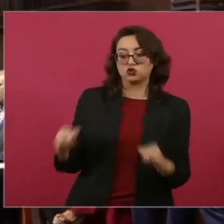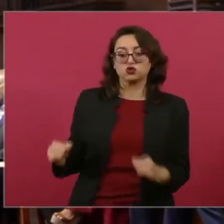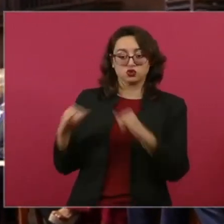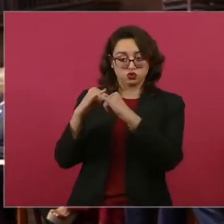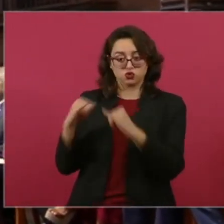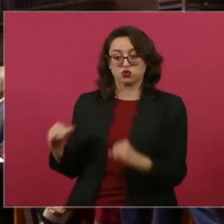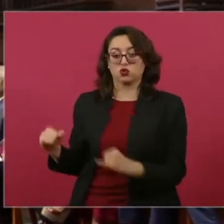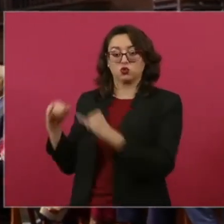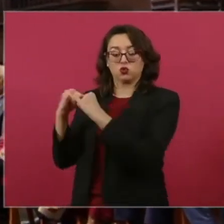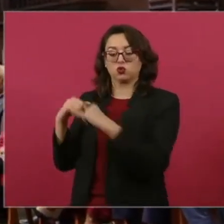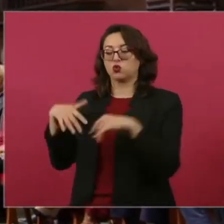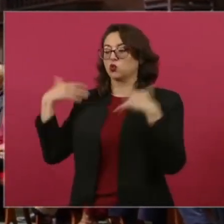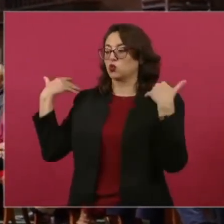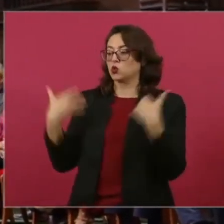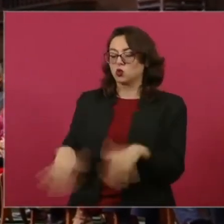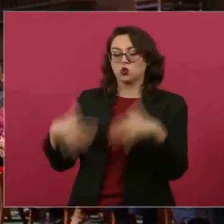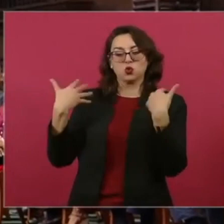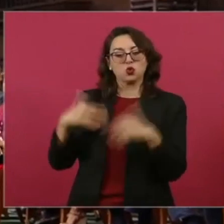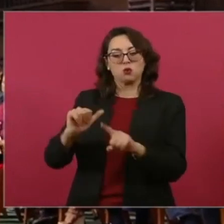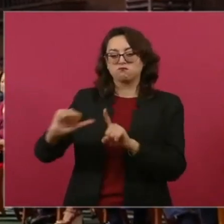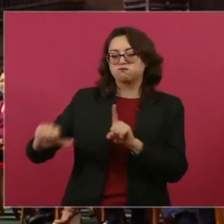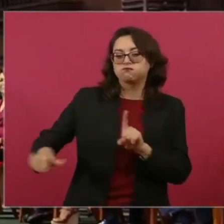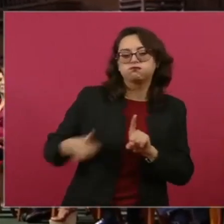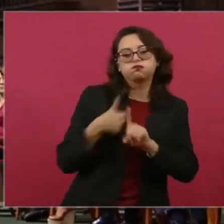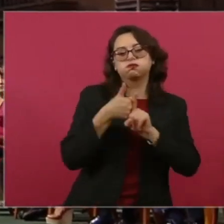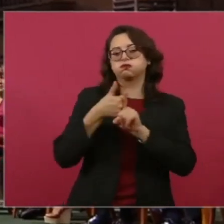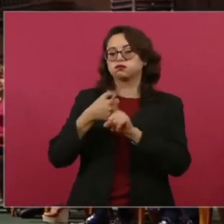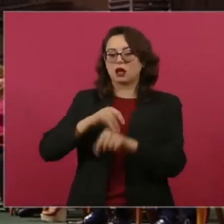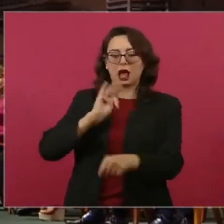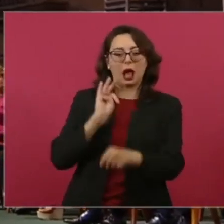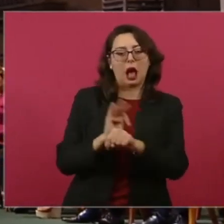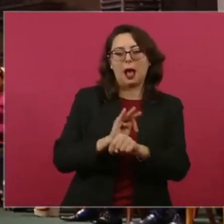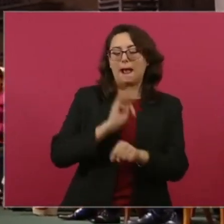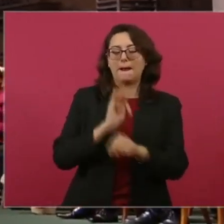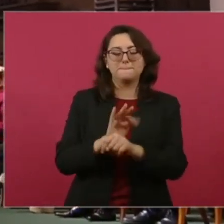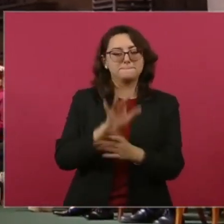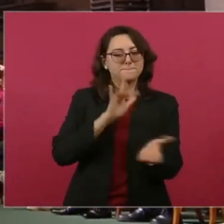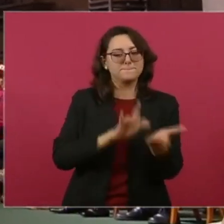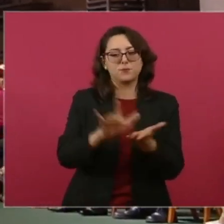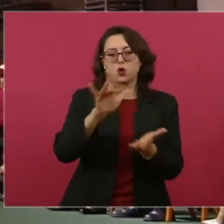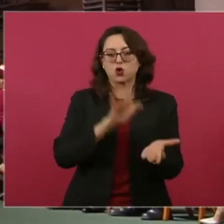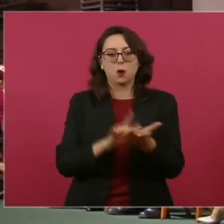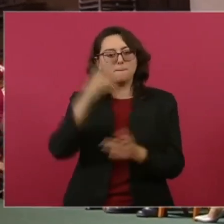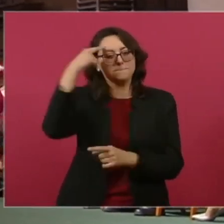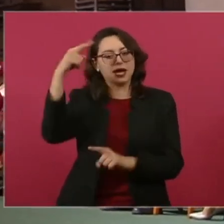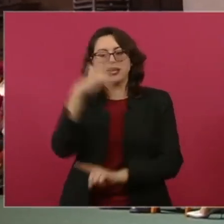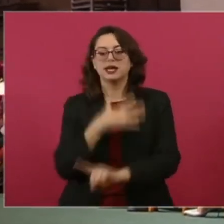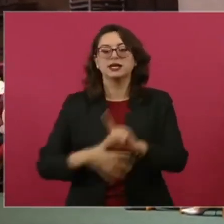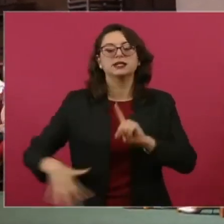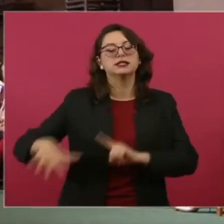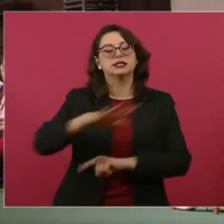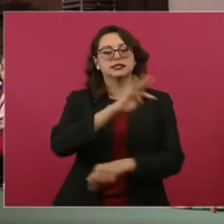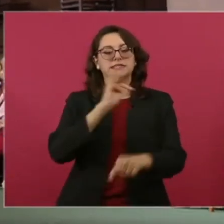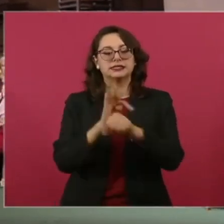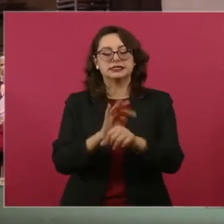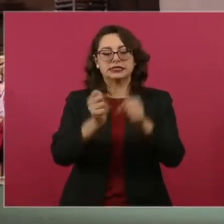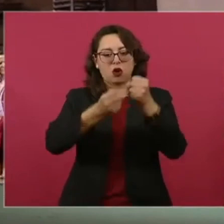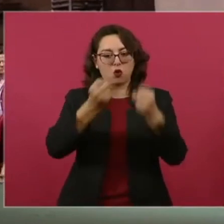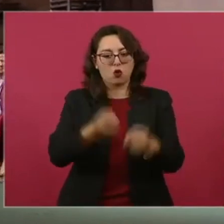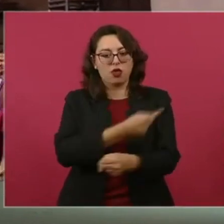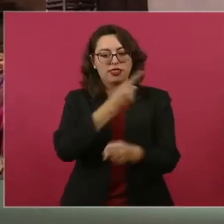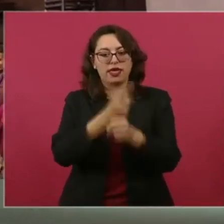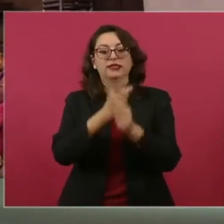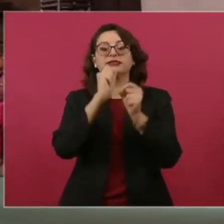sido nuestros grandes apoyos, no solo en materia de seguridad pública, sino también